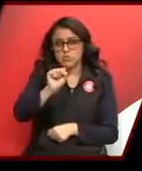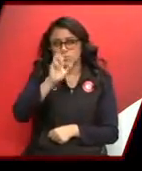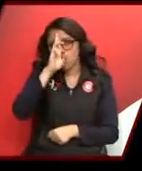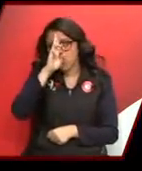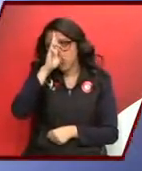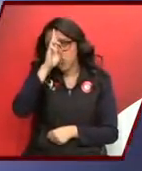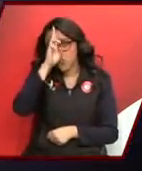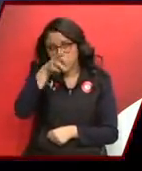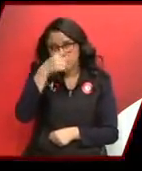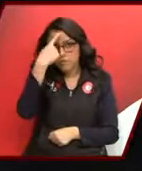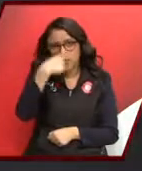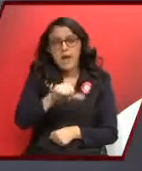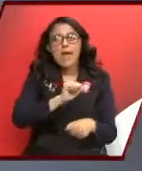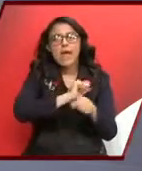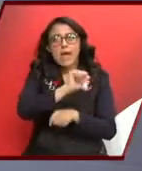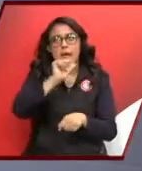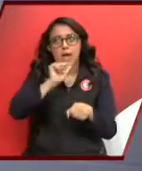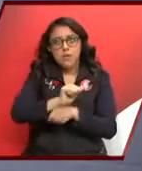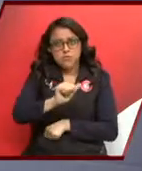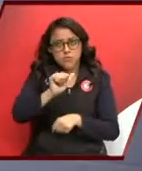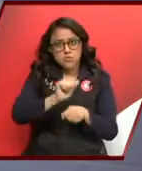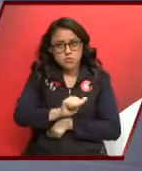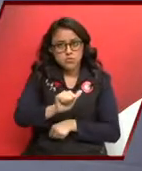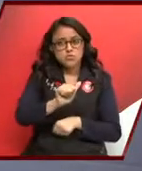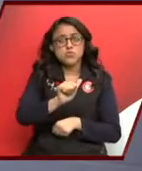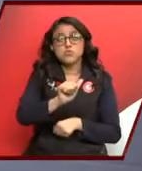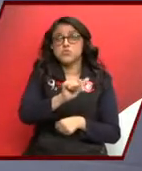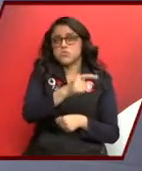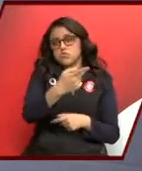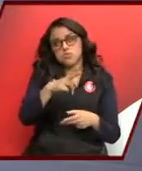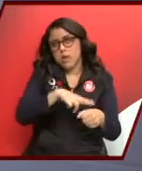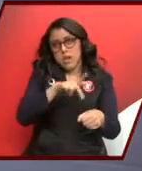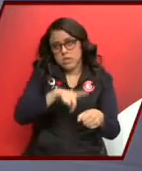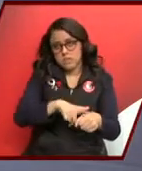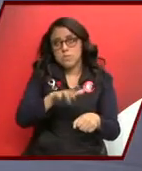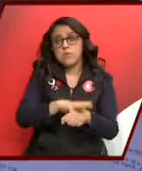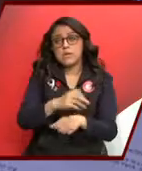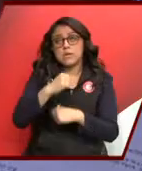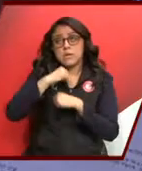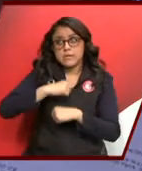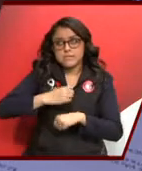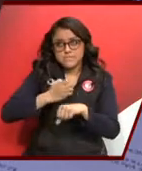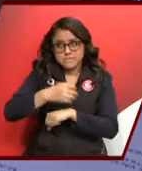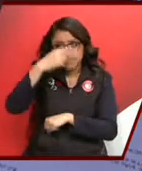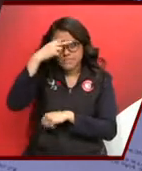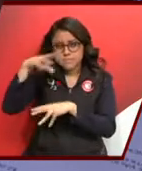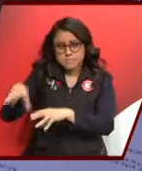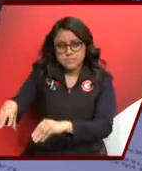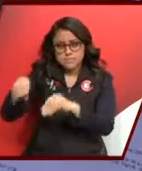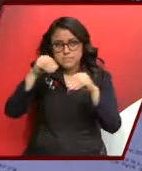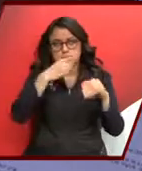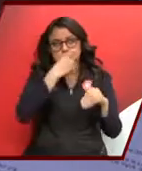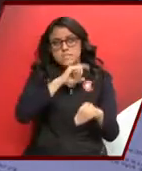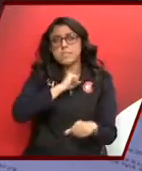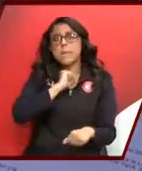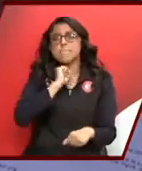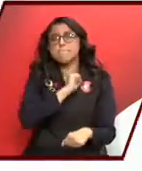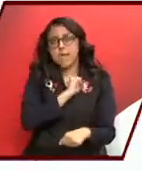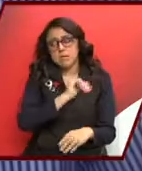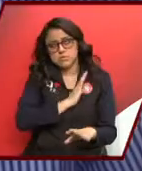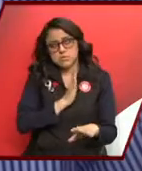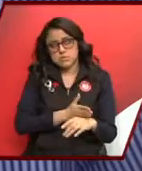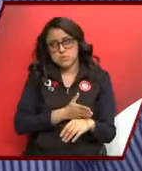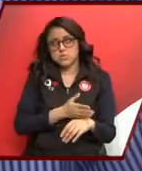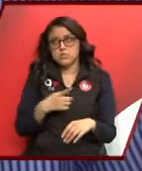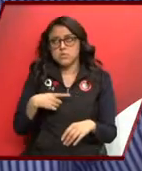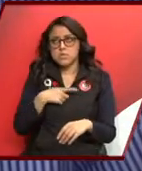para coches particulares. Por ello explica que autoridades del Estado de México lo canalizaron como un delito. Y me dice el juez que